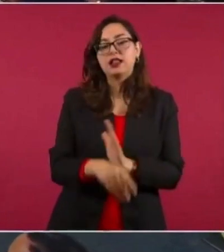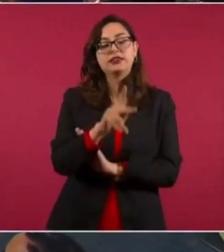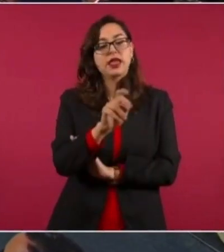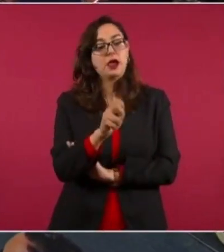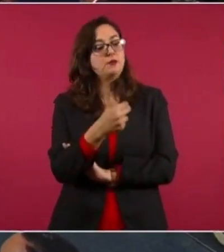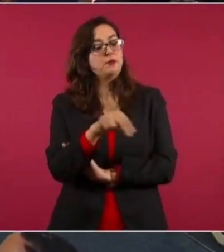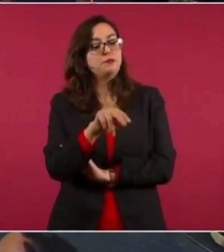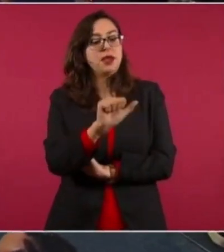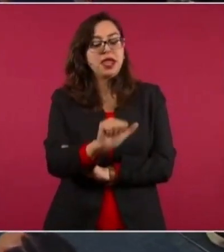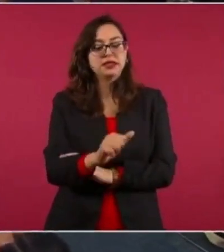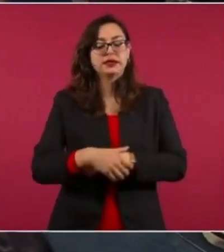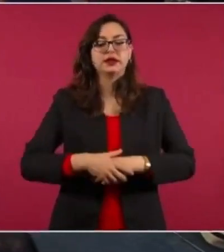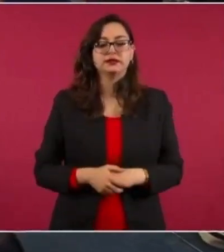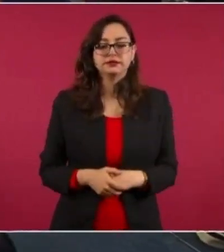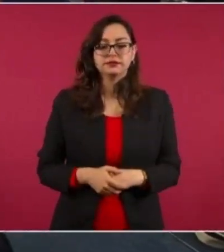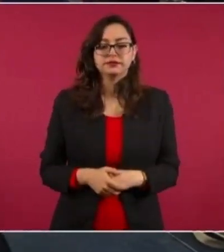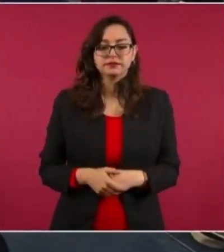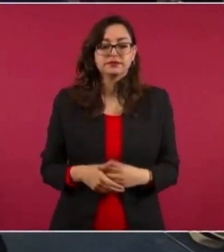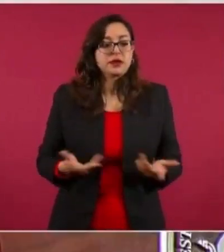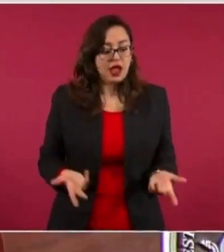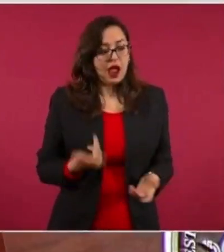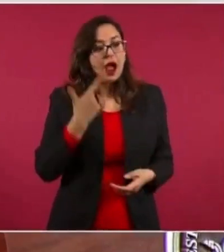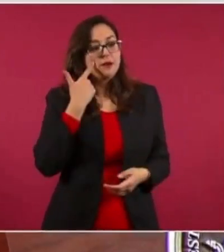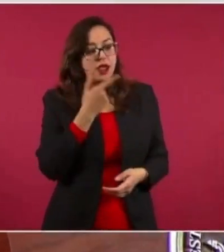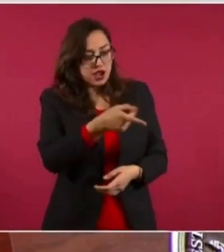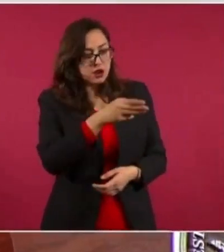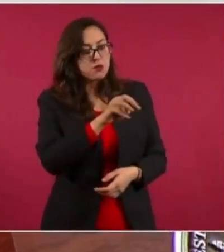a Murillo? Pues que Murillo hable,